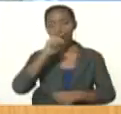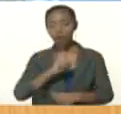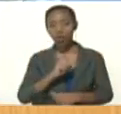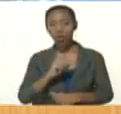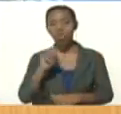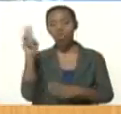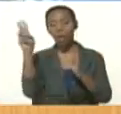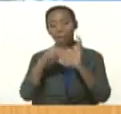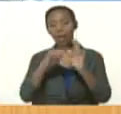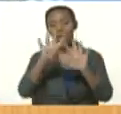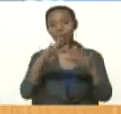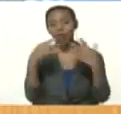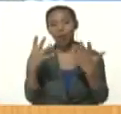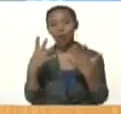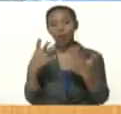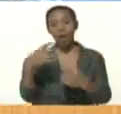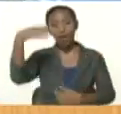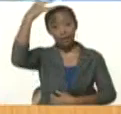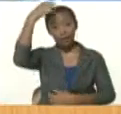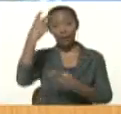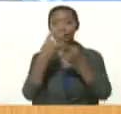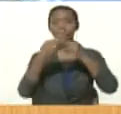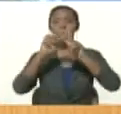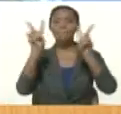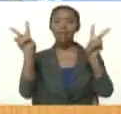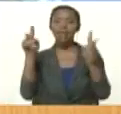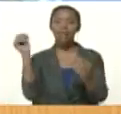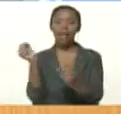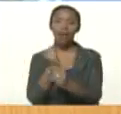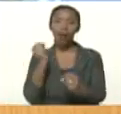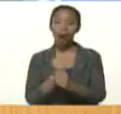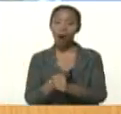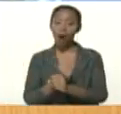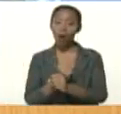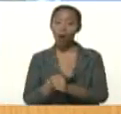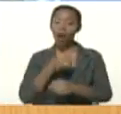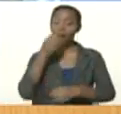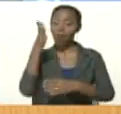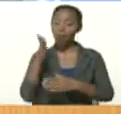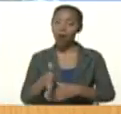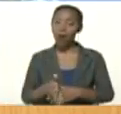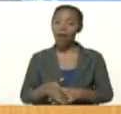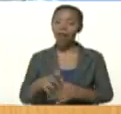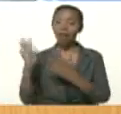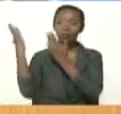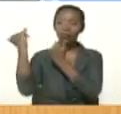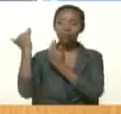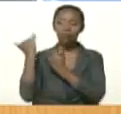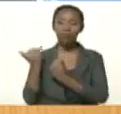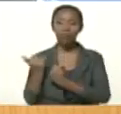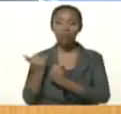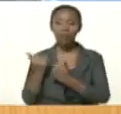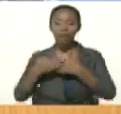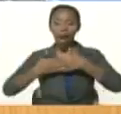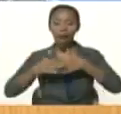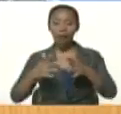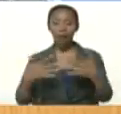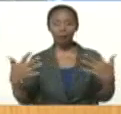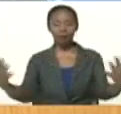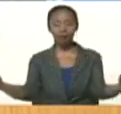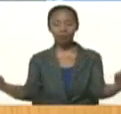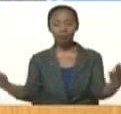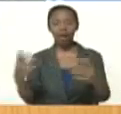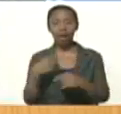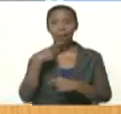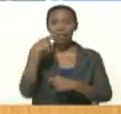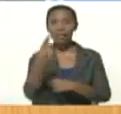2019, reine la paz, el trabajo, la buena esperanza y abrir los brazos para